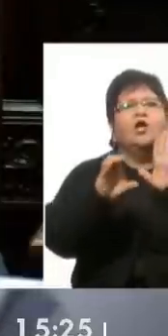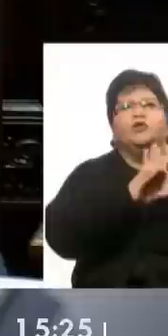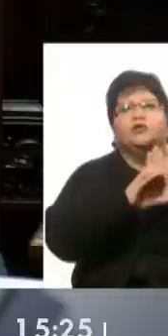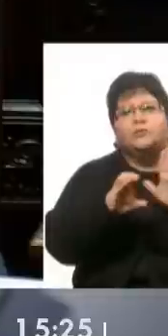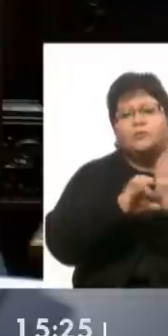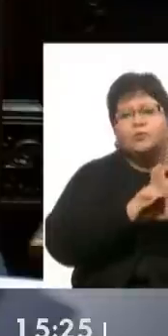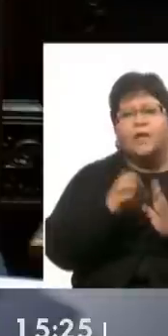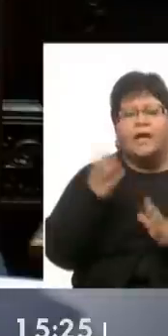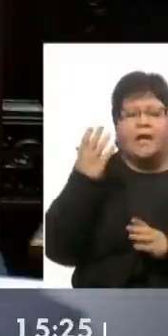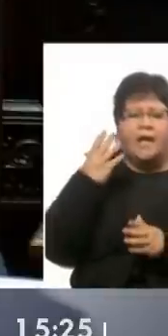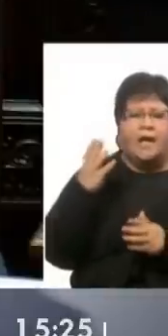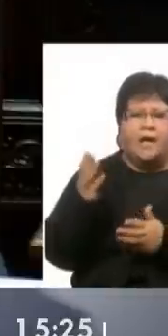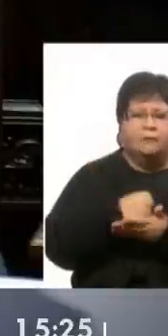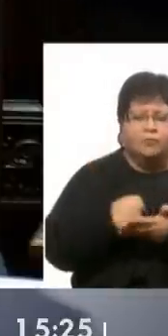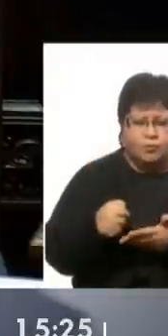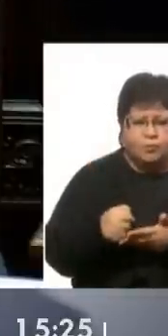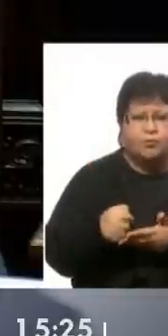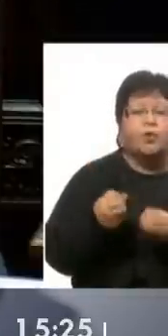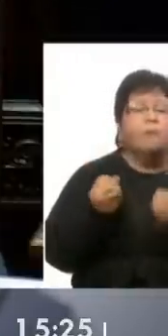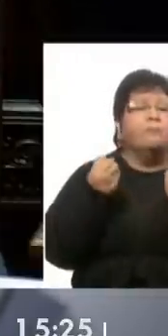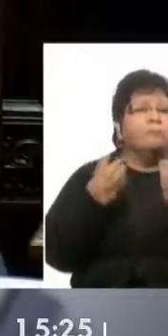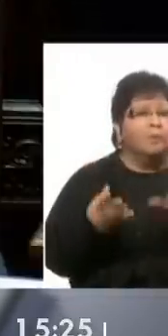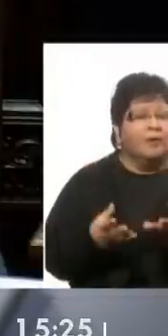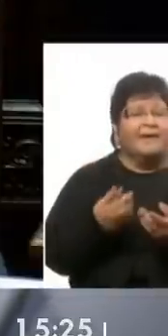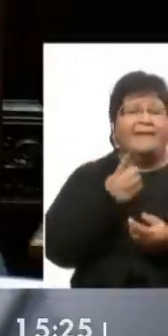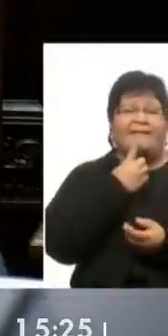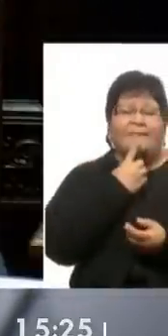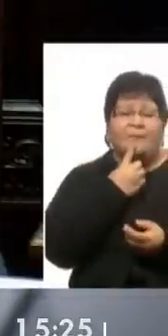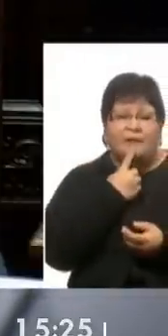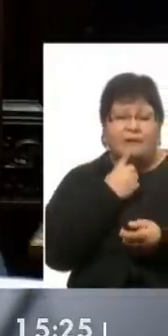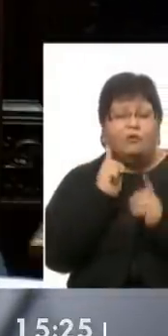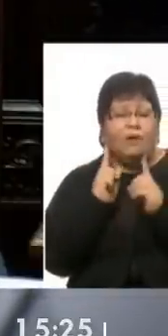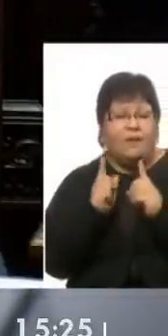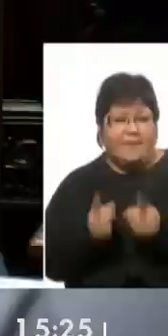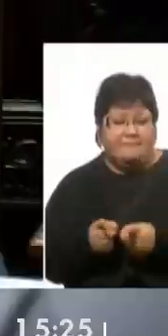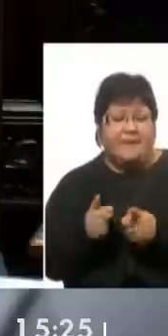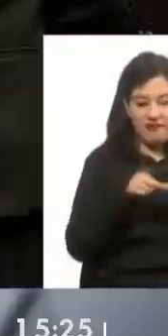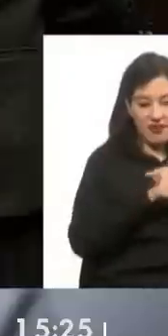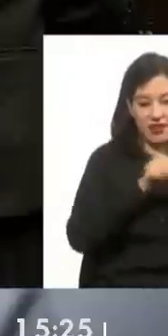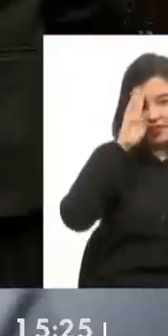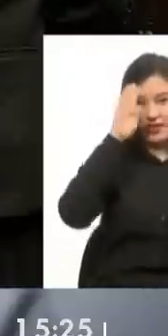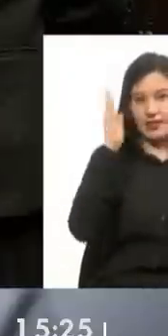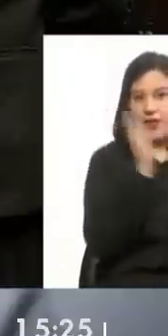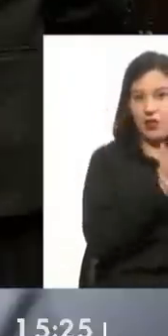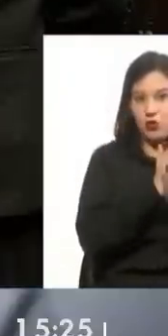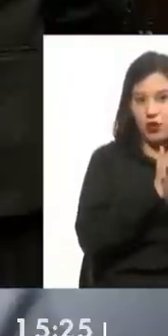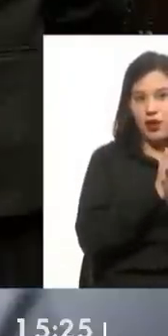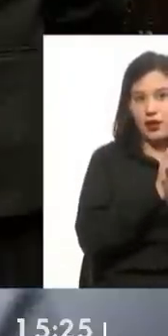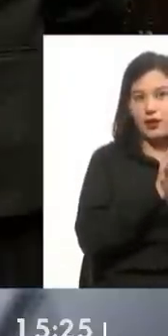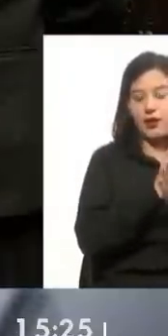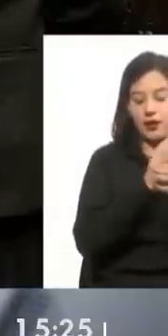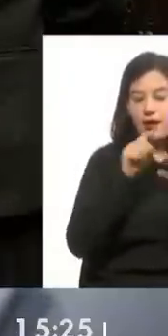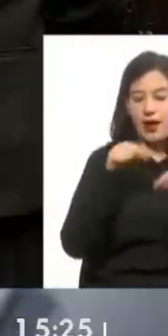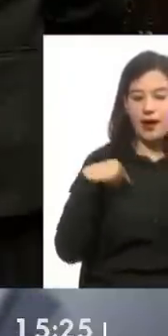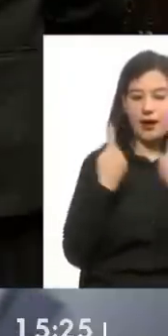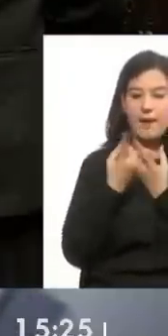en tantos días viene después la rendición de cuentas, después viene el presupuesto. Va a haber un trabajo muy intenso con todas las dificultades